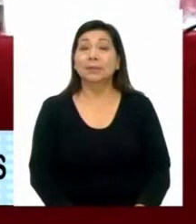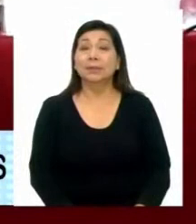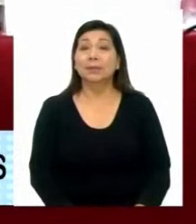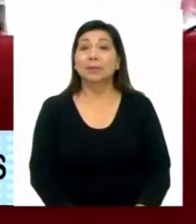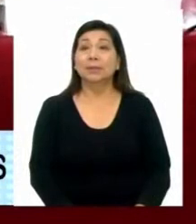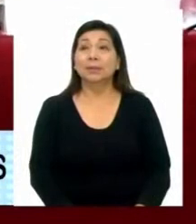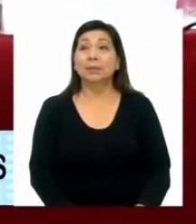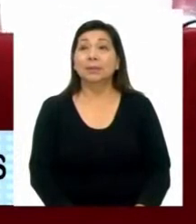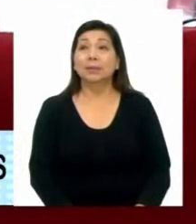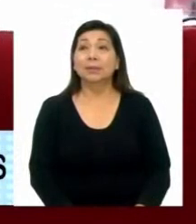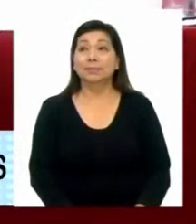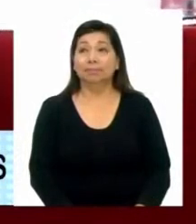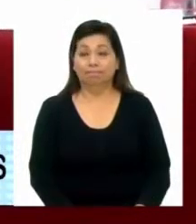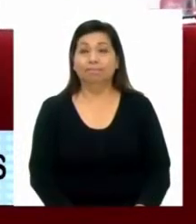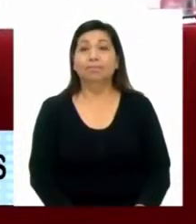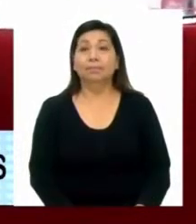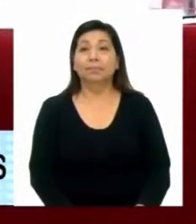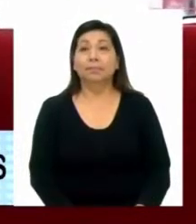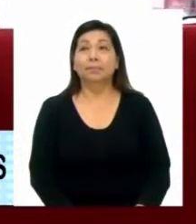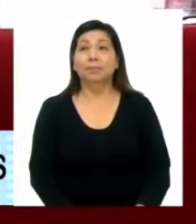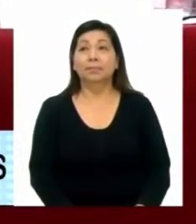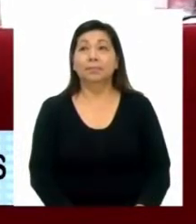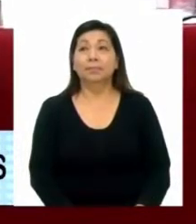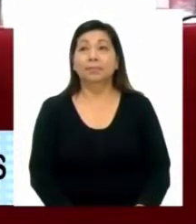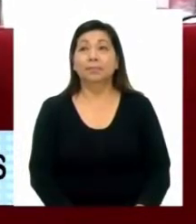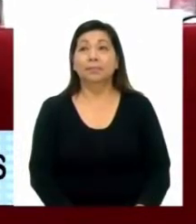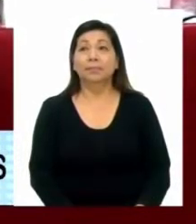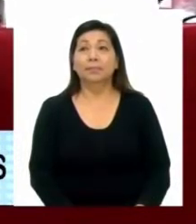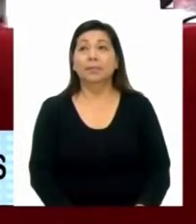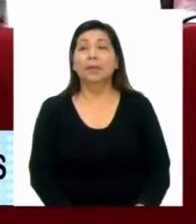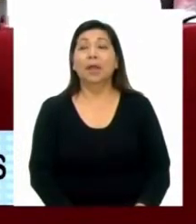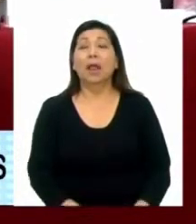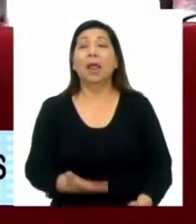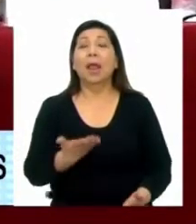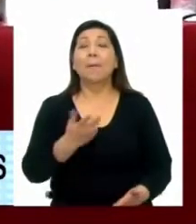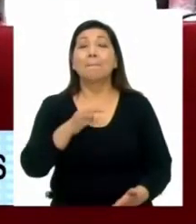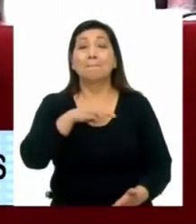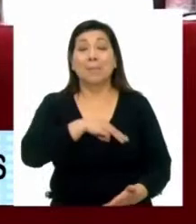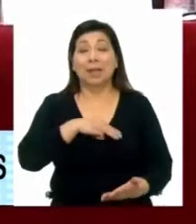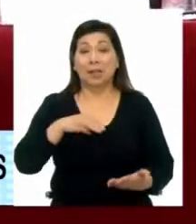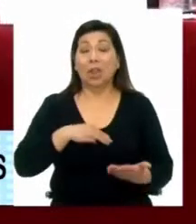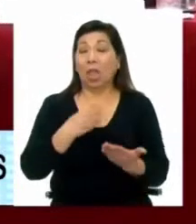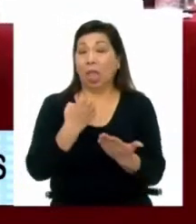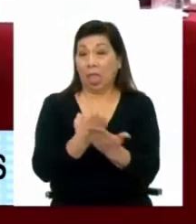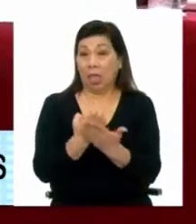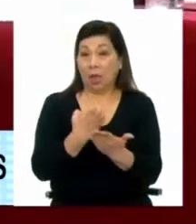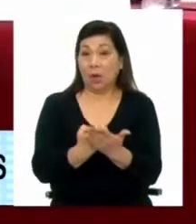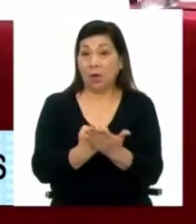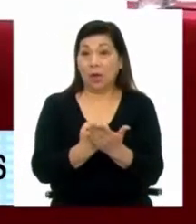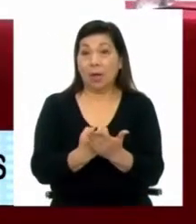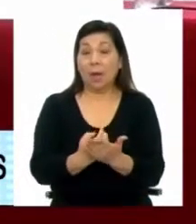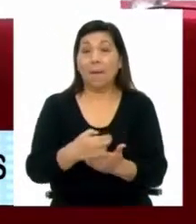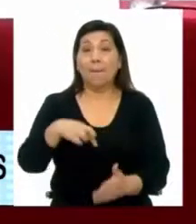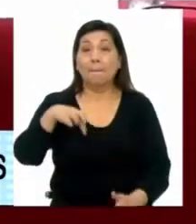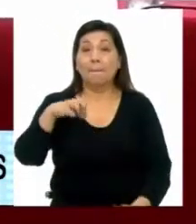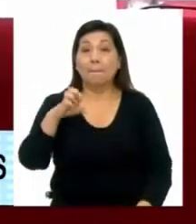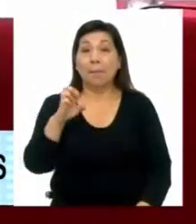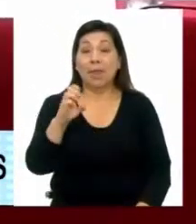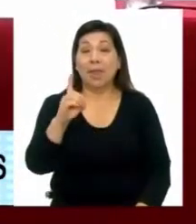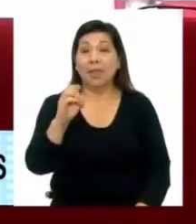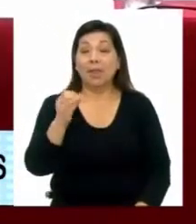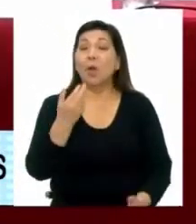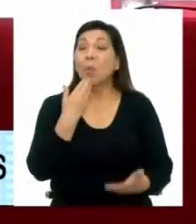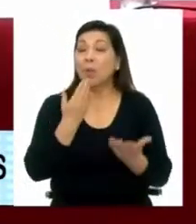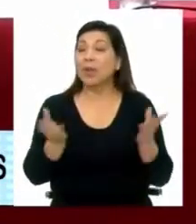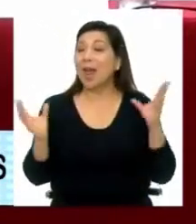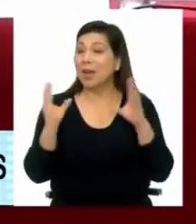ministro. Okay. El ministro de Economía y Finanzas, Pedro Frank. Muy